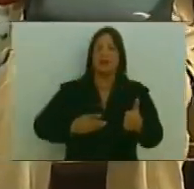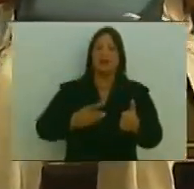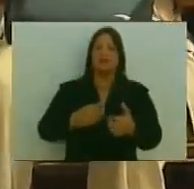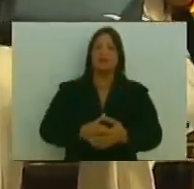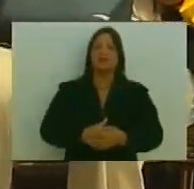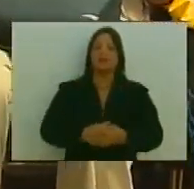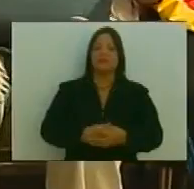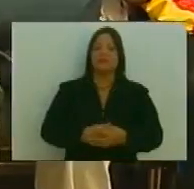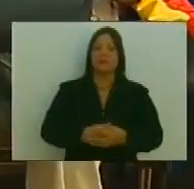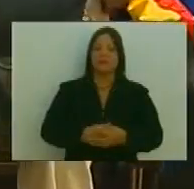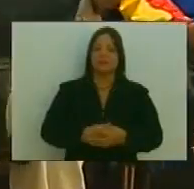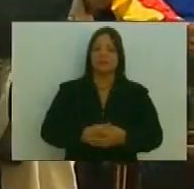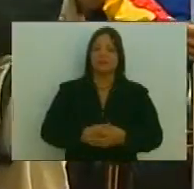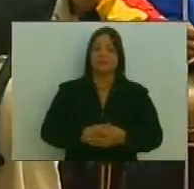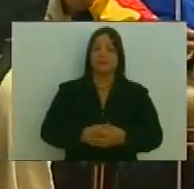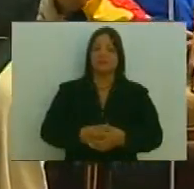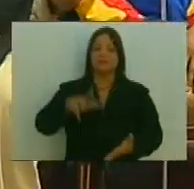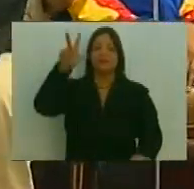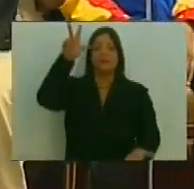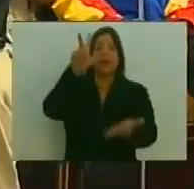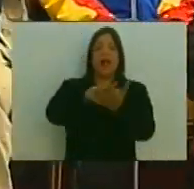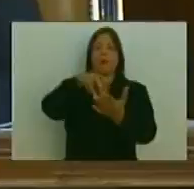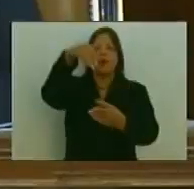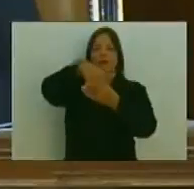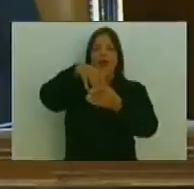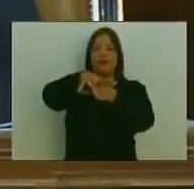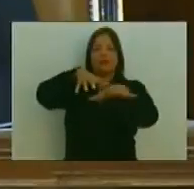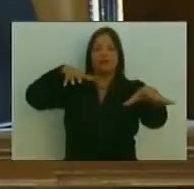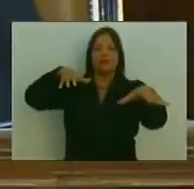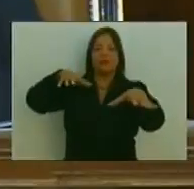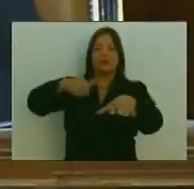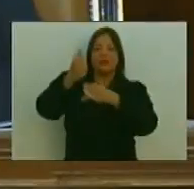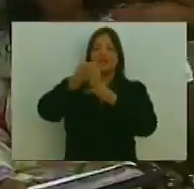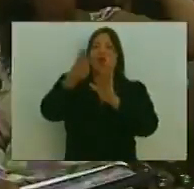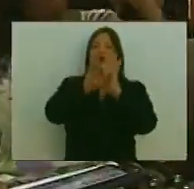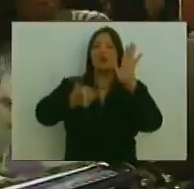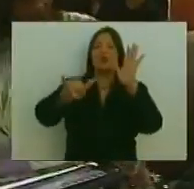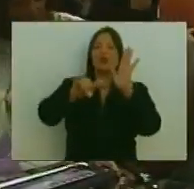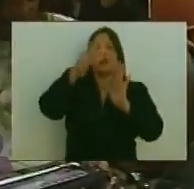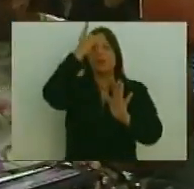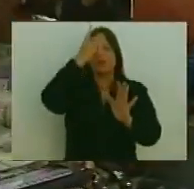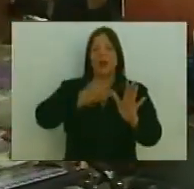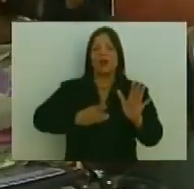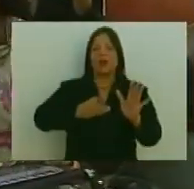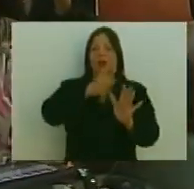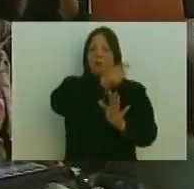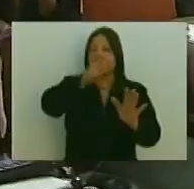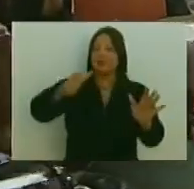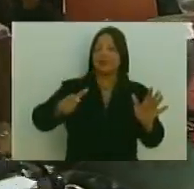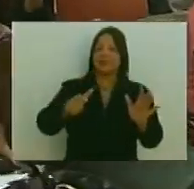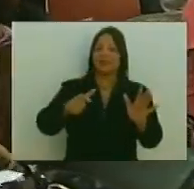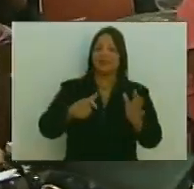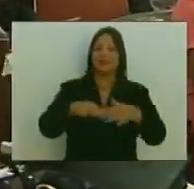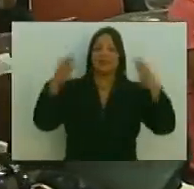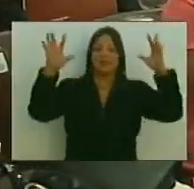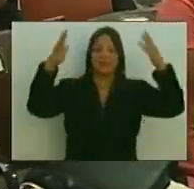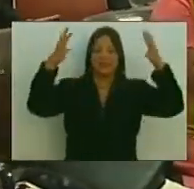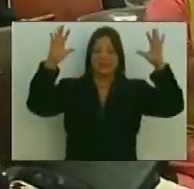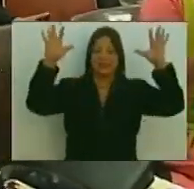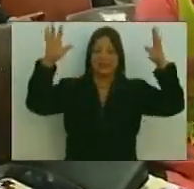Discapacidad. Aprobado entonces la instalación de la constituyente para personas con